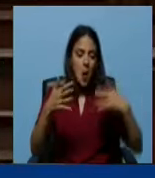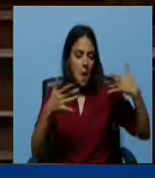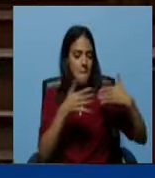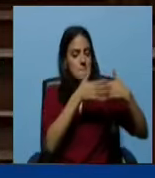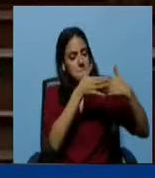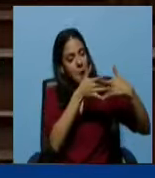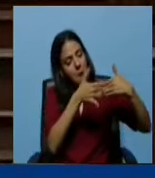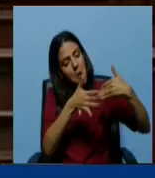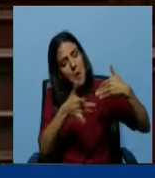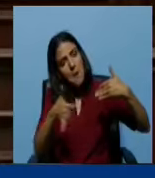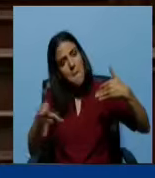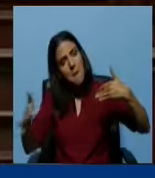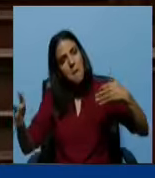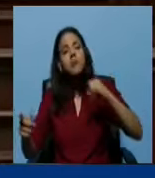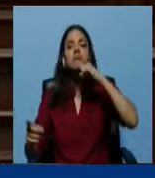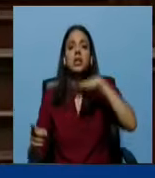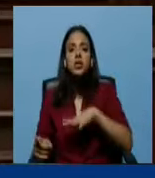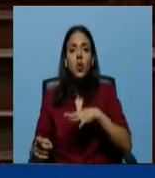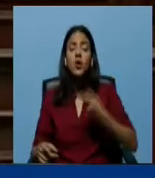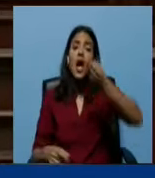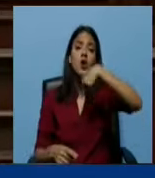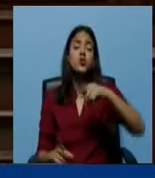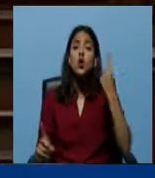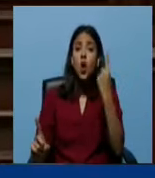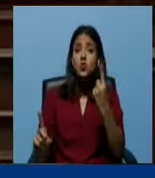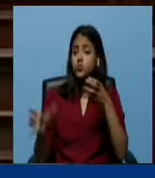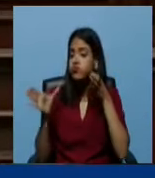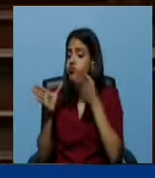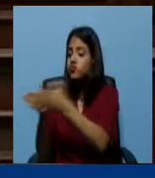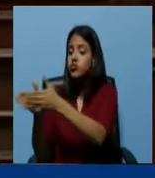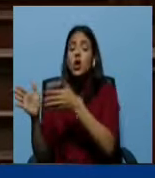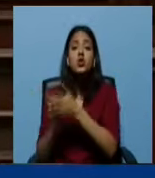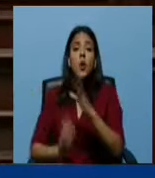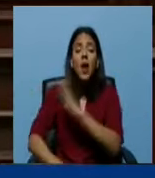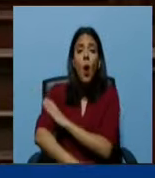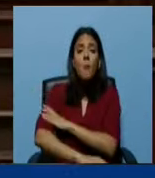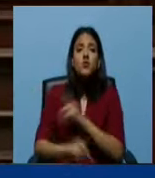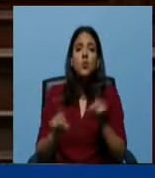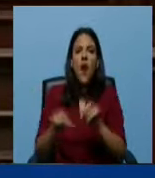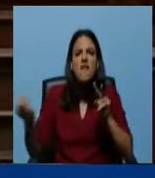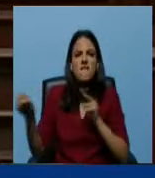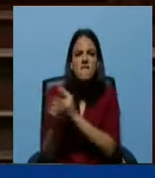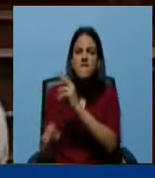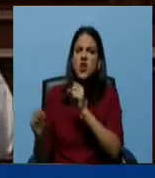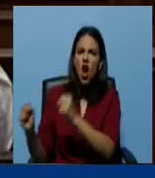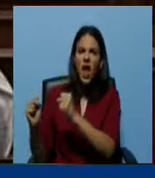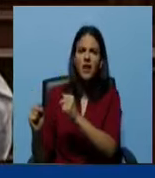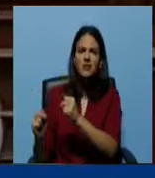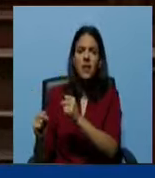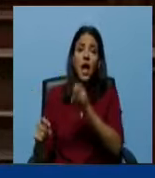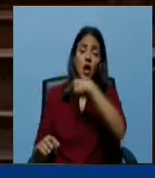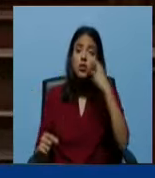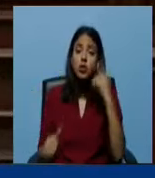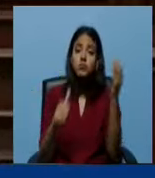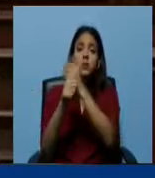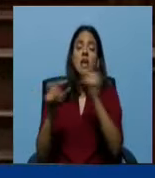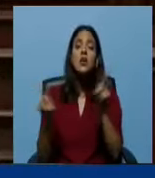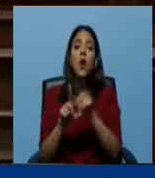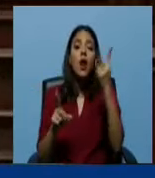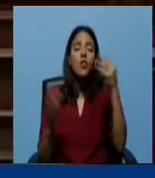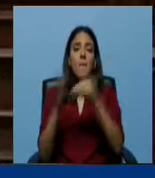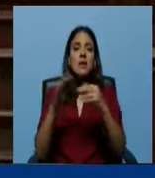adelante. No tenemos solo una oposición violenta, como nos tocó enfrentar el 2014,